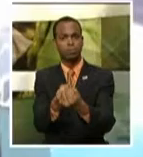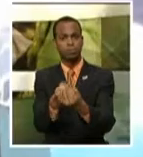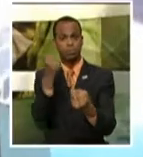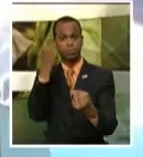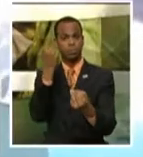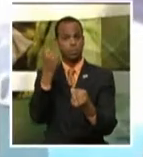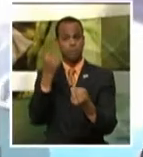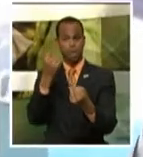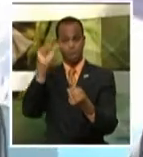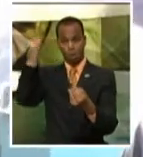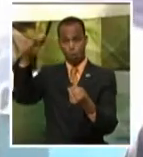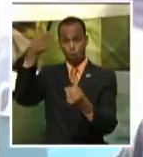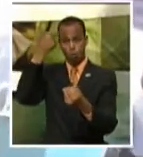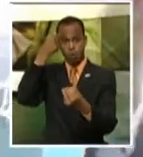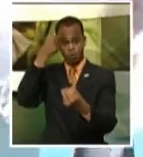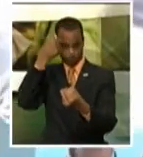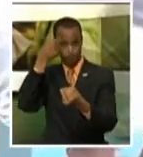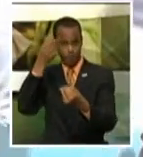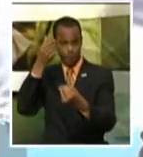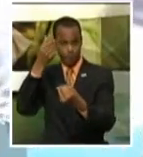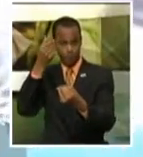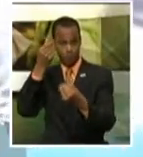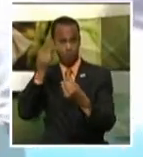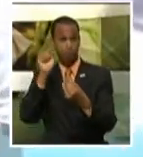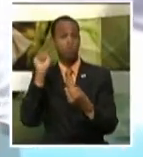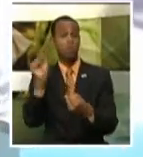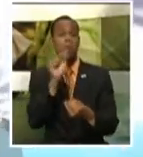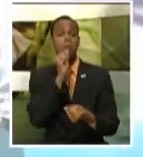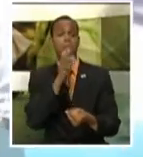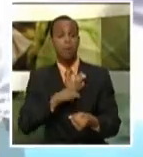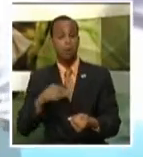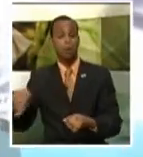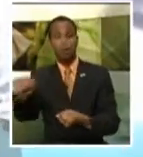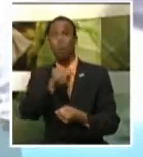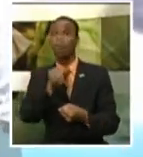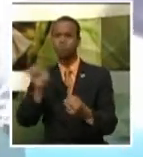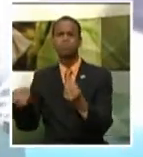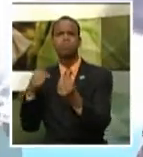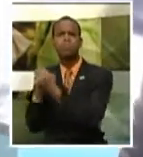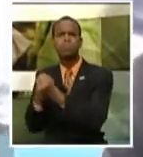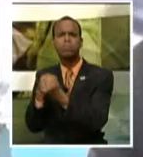desde el Estado Dominicano a todas estas mujeres